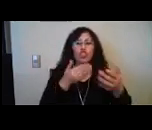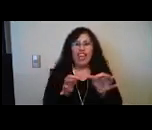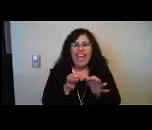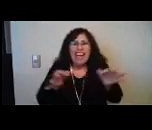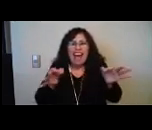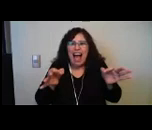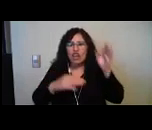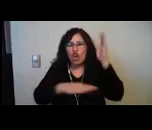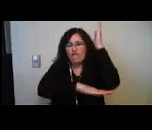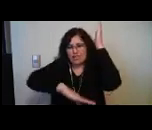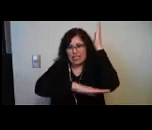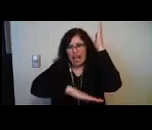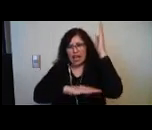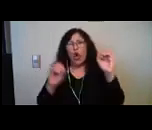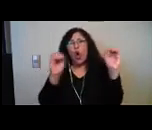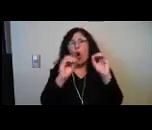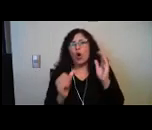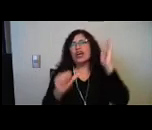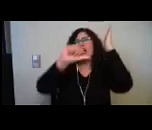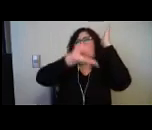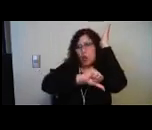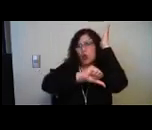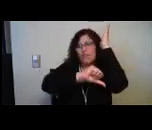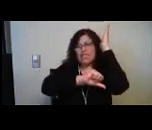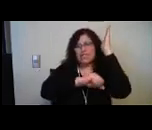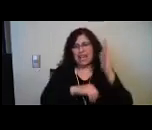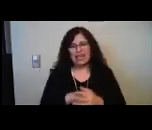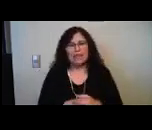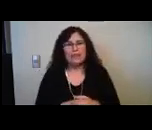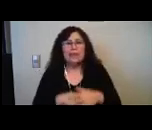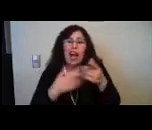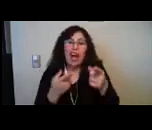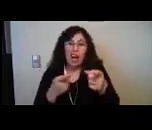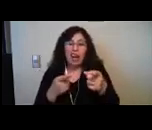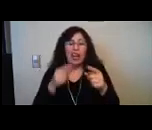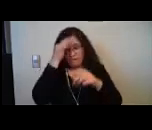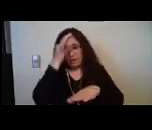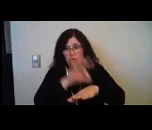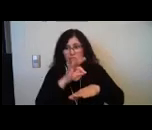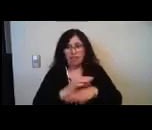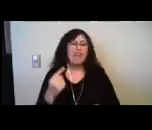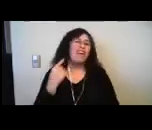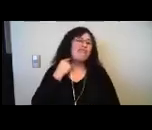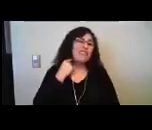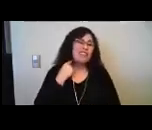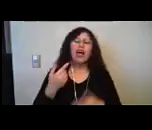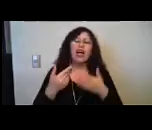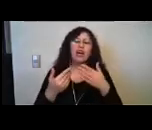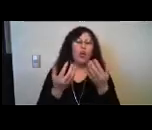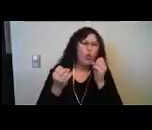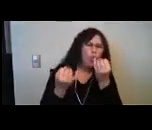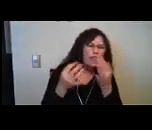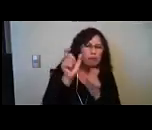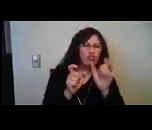nivel nacional como internacional, ¿ya? Afecta, de acuerdo a reportes, ¿cierto?, al 1%